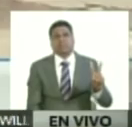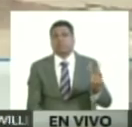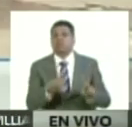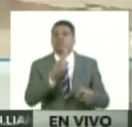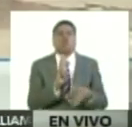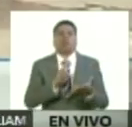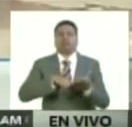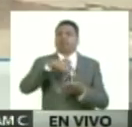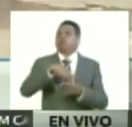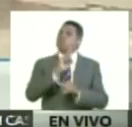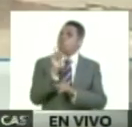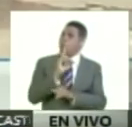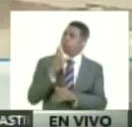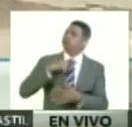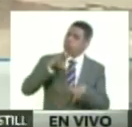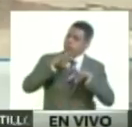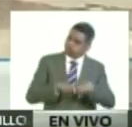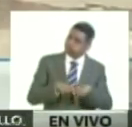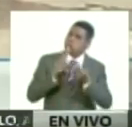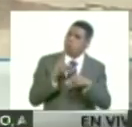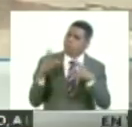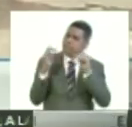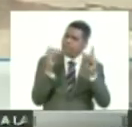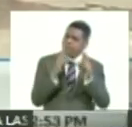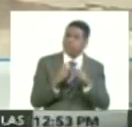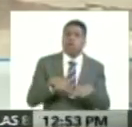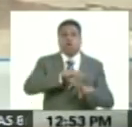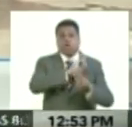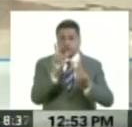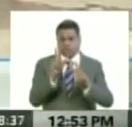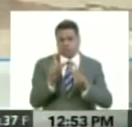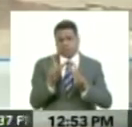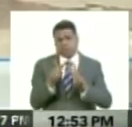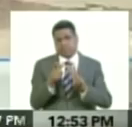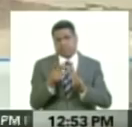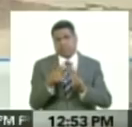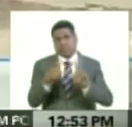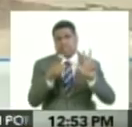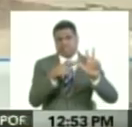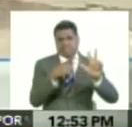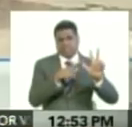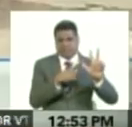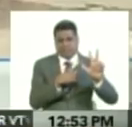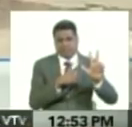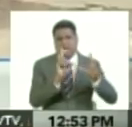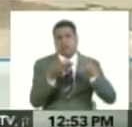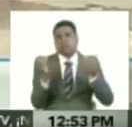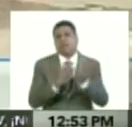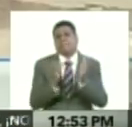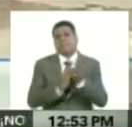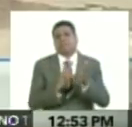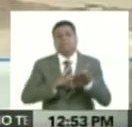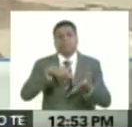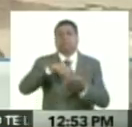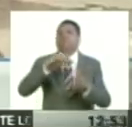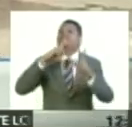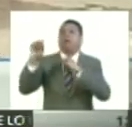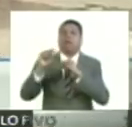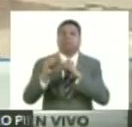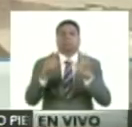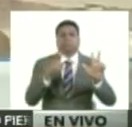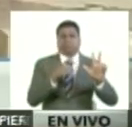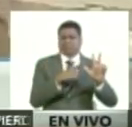uno. Dos, que se levantan de la mesa de diálogo. Tres, que a veces se levantan y a veces no se levantan.